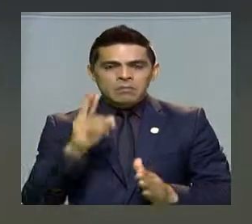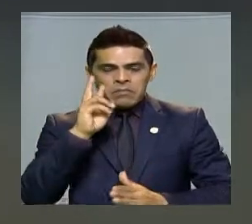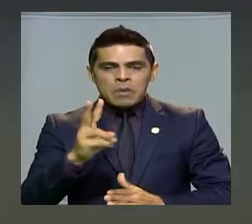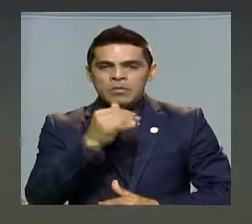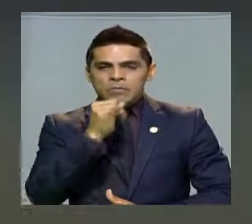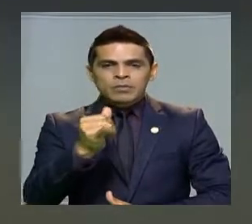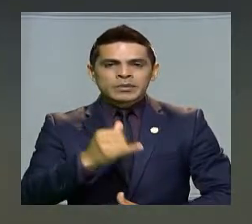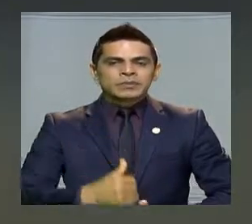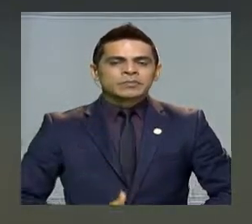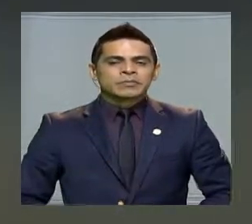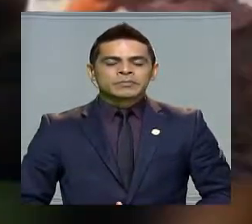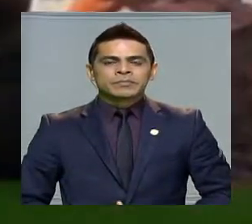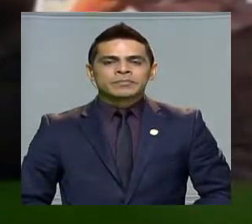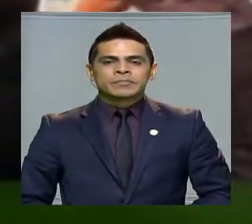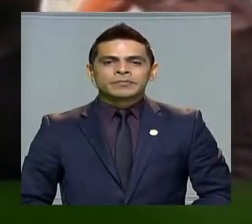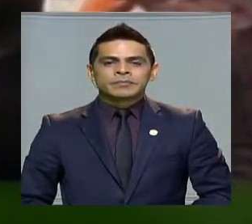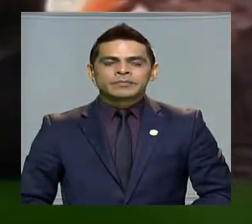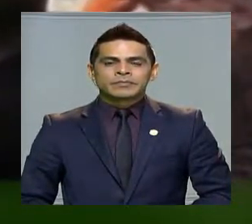reporte. Veamos.